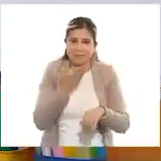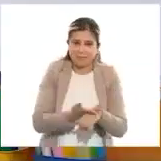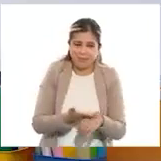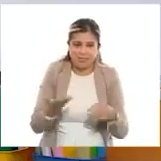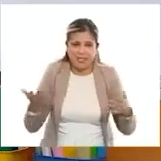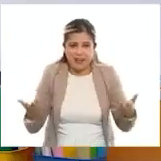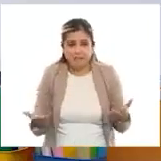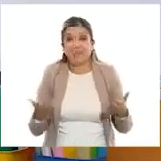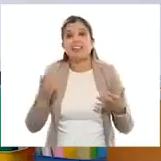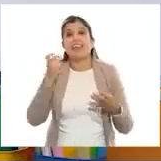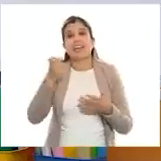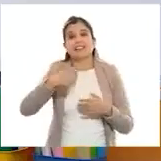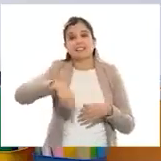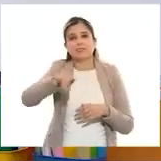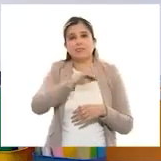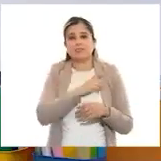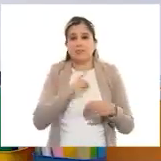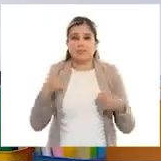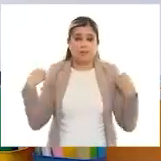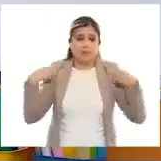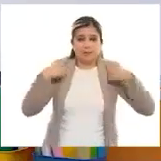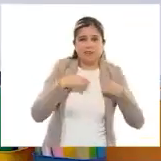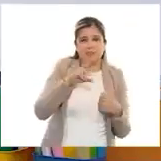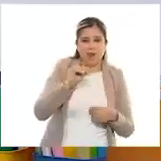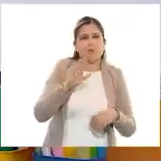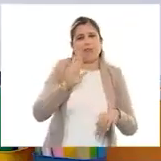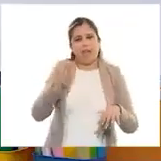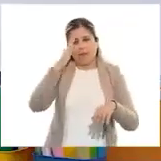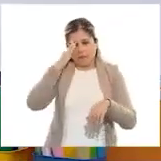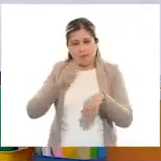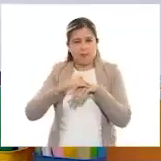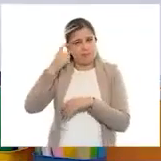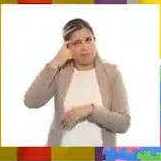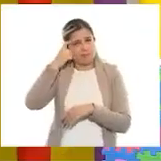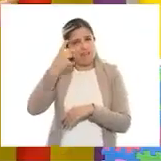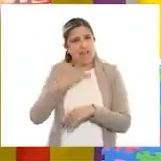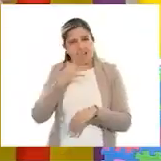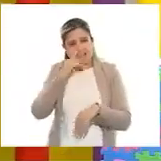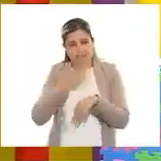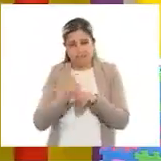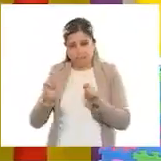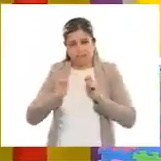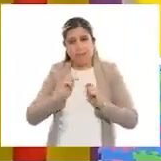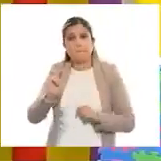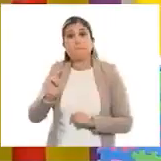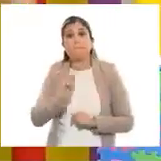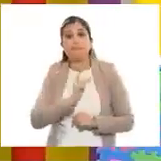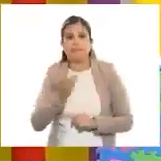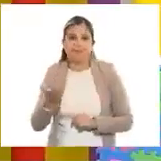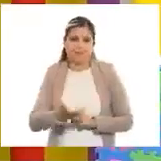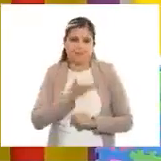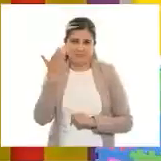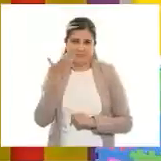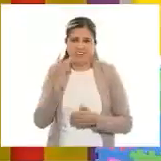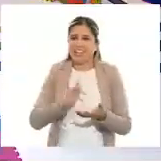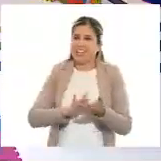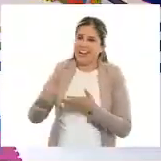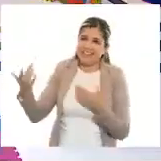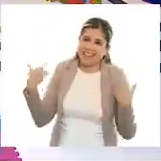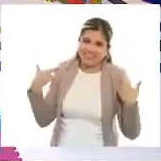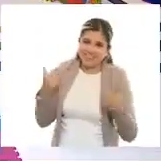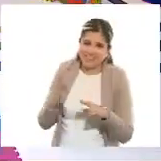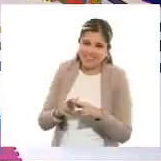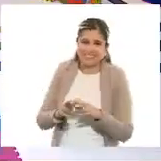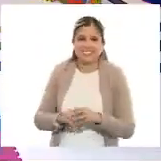Que va a llegar un momento en el que ya no la vas a traer, porque ya vas a saber qué te toca realizar. Exacto, ya va a ser mi hábito. Muchas gracias, maestra. Gracias, Lenny.